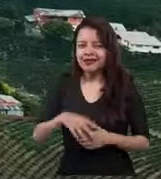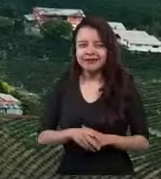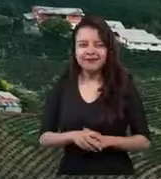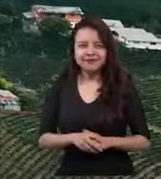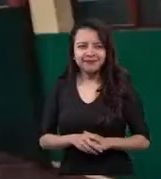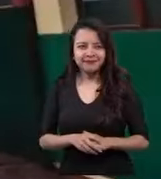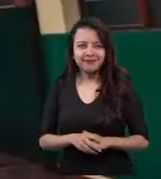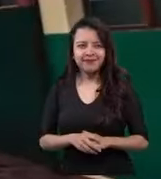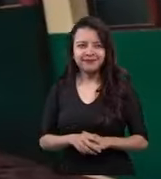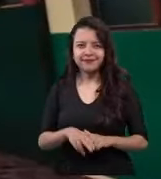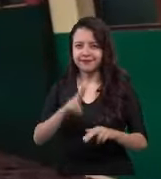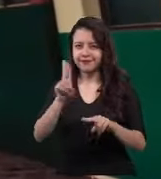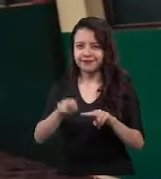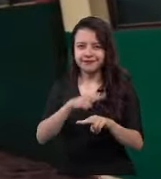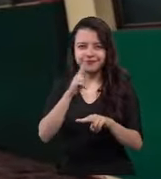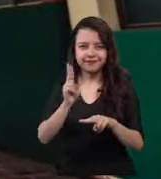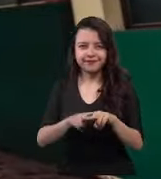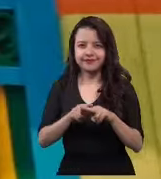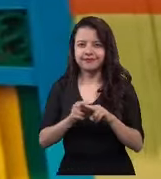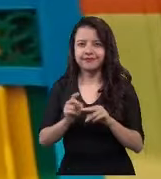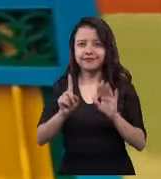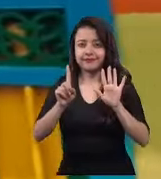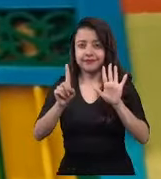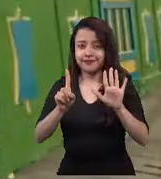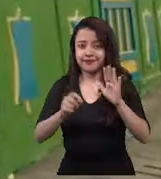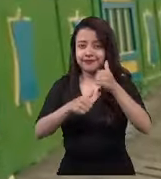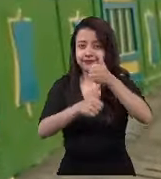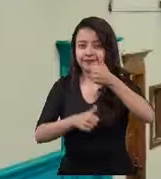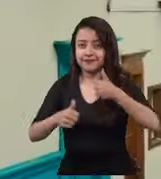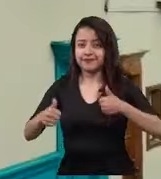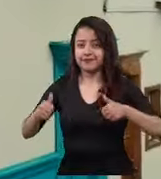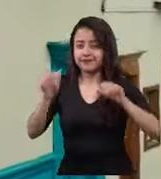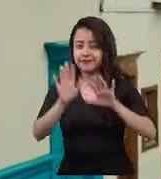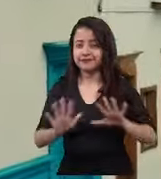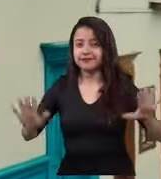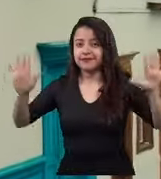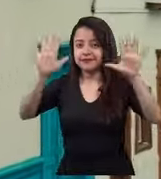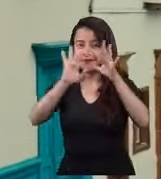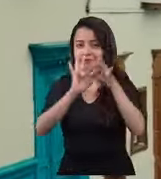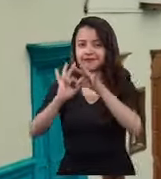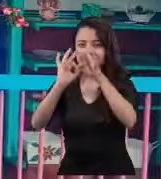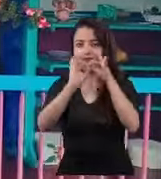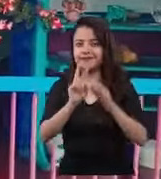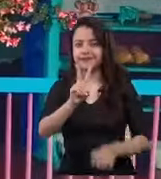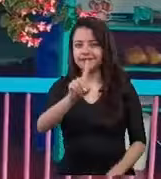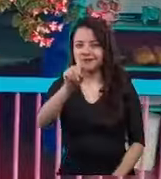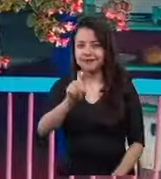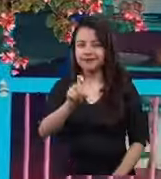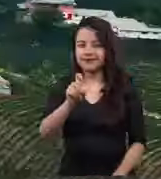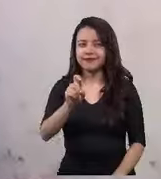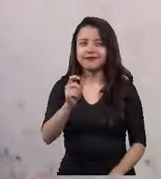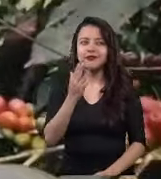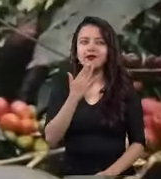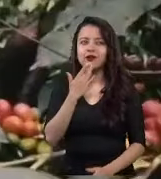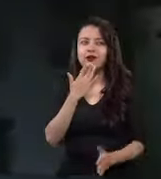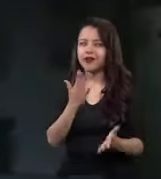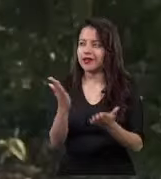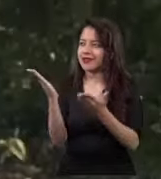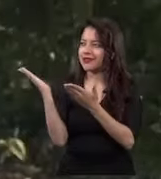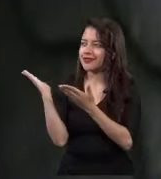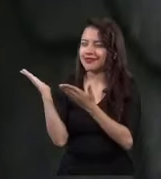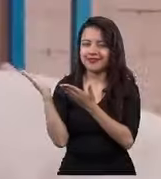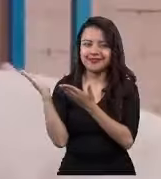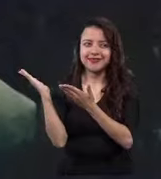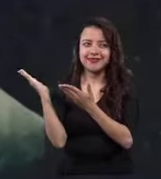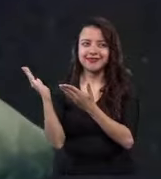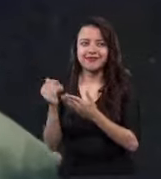es natural. Sus 6 subregiones y los 27 municipios que lo componen se destacan por estar llenos de colores y energía. Su gente amable